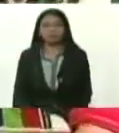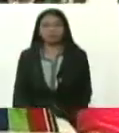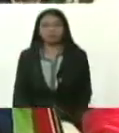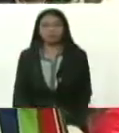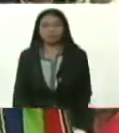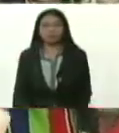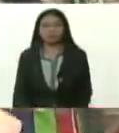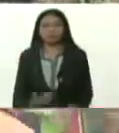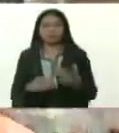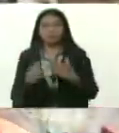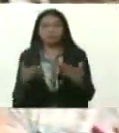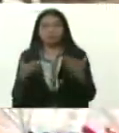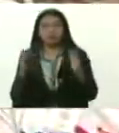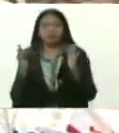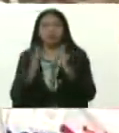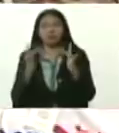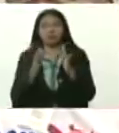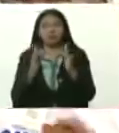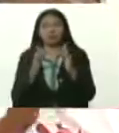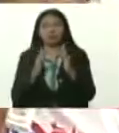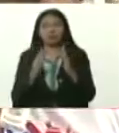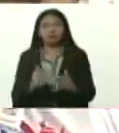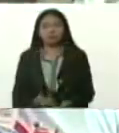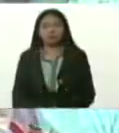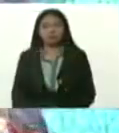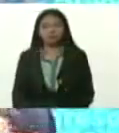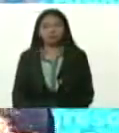Y voy a darle un pase.